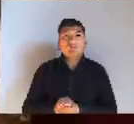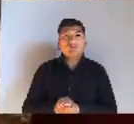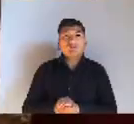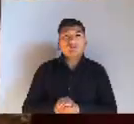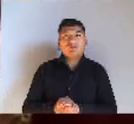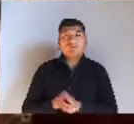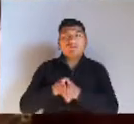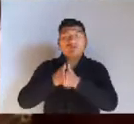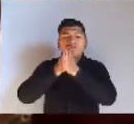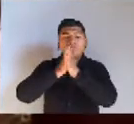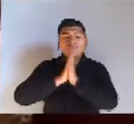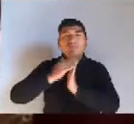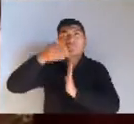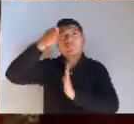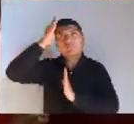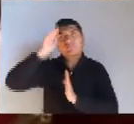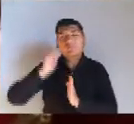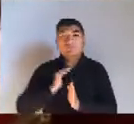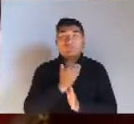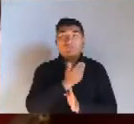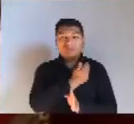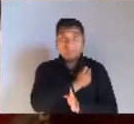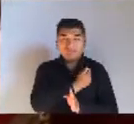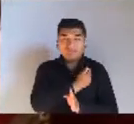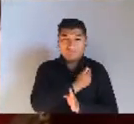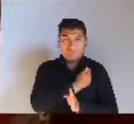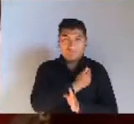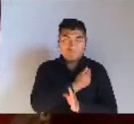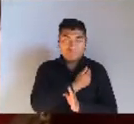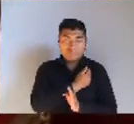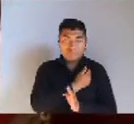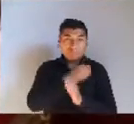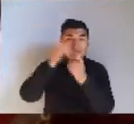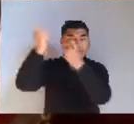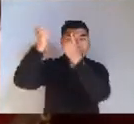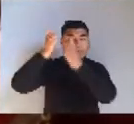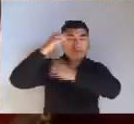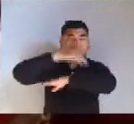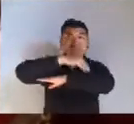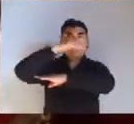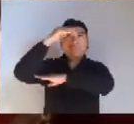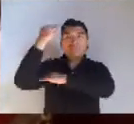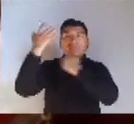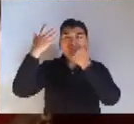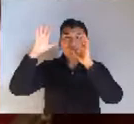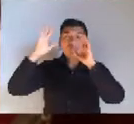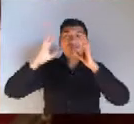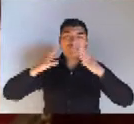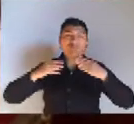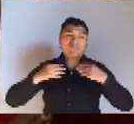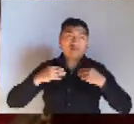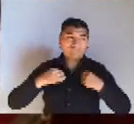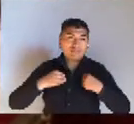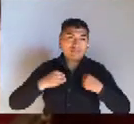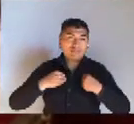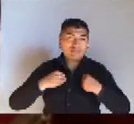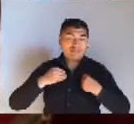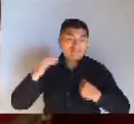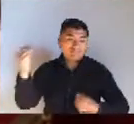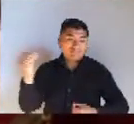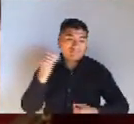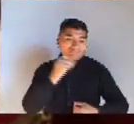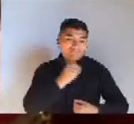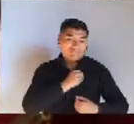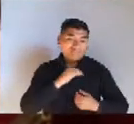Te rogamos, Dios nuestro, que el don celestial que hemos recibido impregne